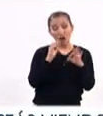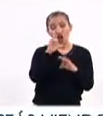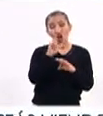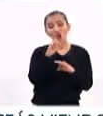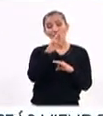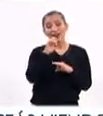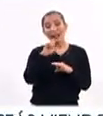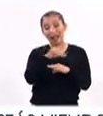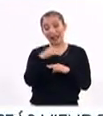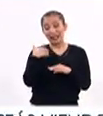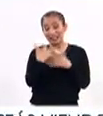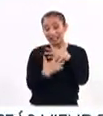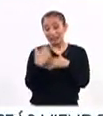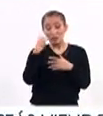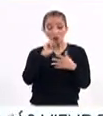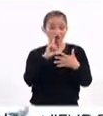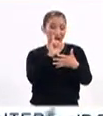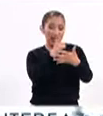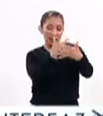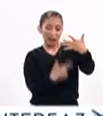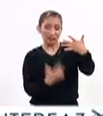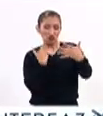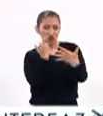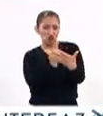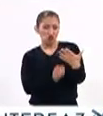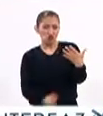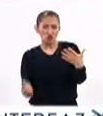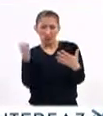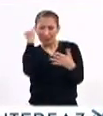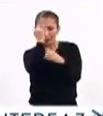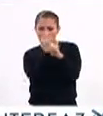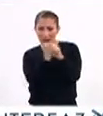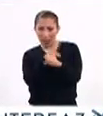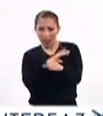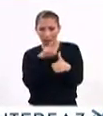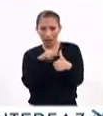L'Oréal, dentro de las 15 investigadoras más prometedoras de nuestra región se